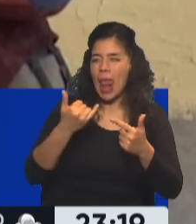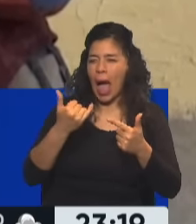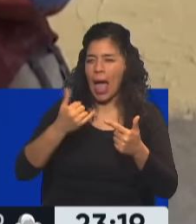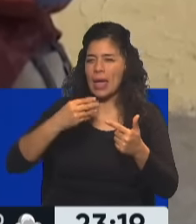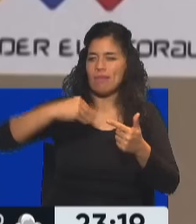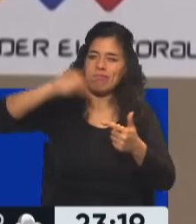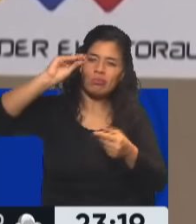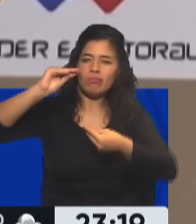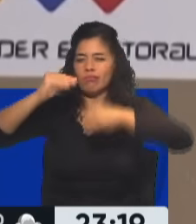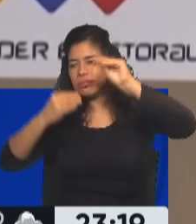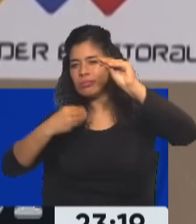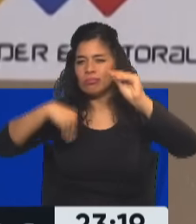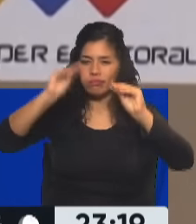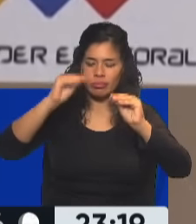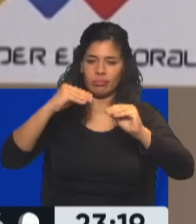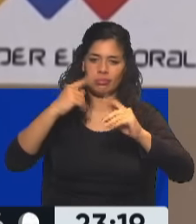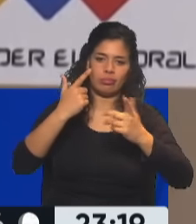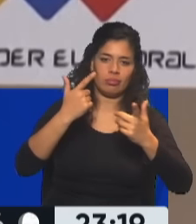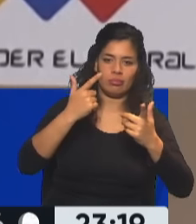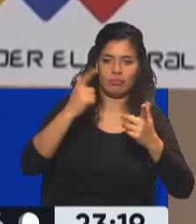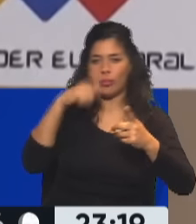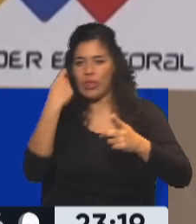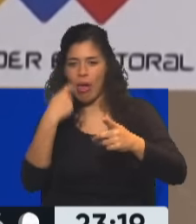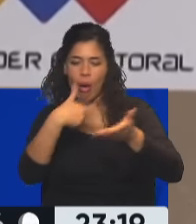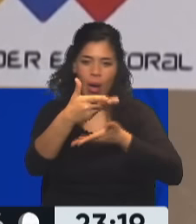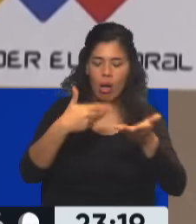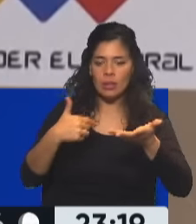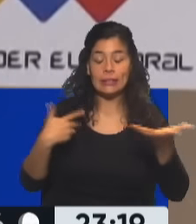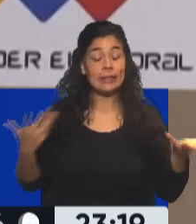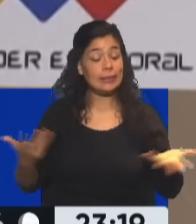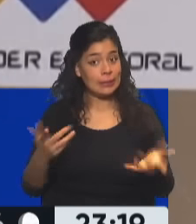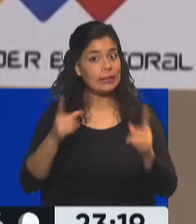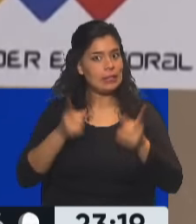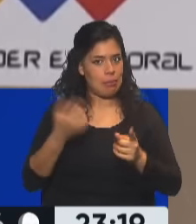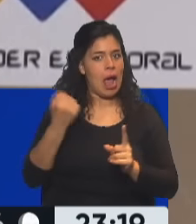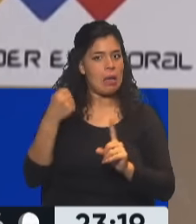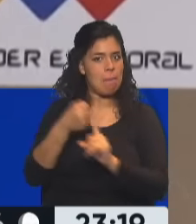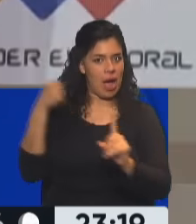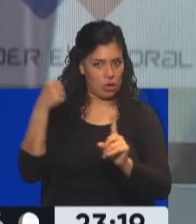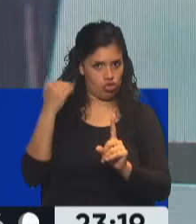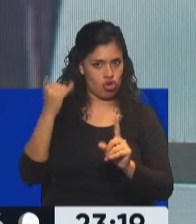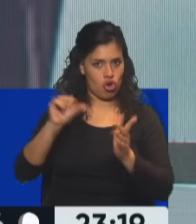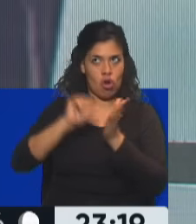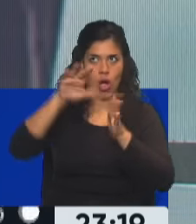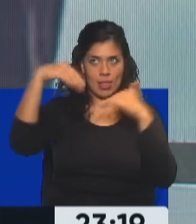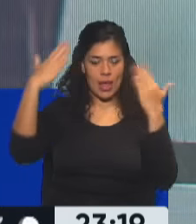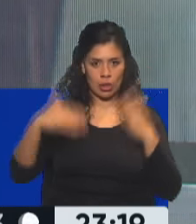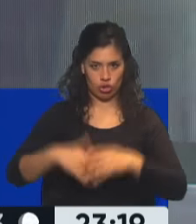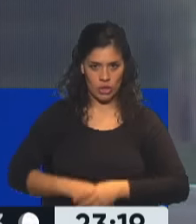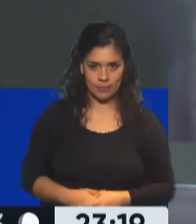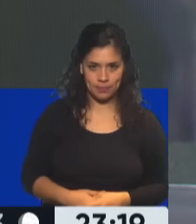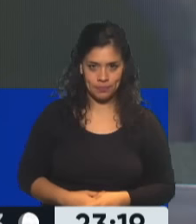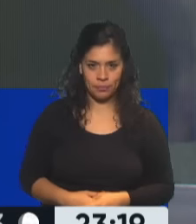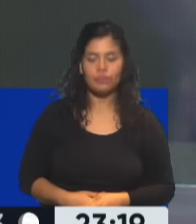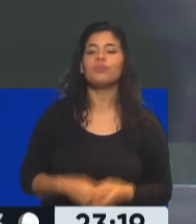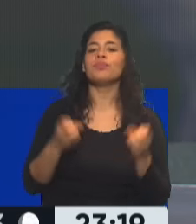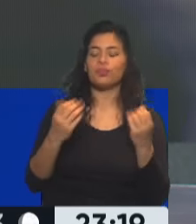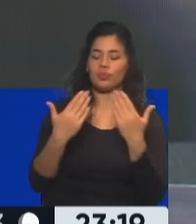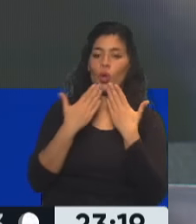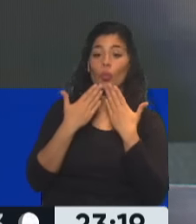muy clave, uh-huh, los reconocimientos también total, internacionales, sobre todo de estos países. Bien, Leticia, gracias por este informe. Por